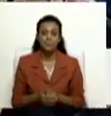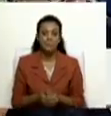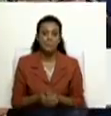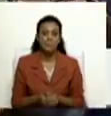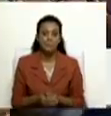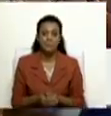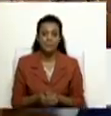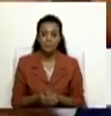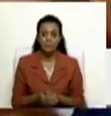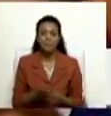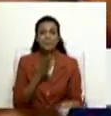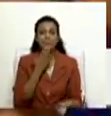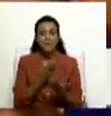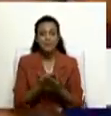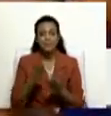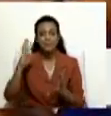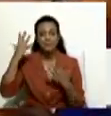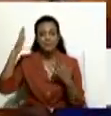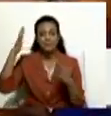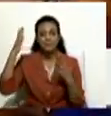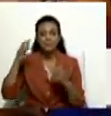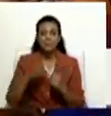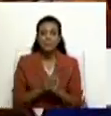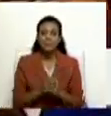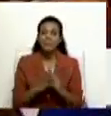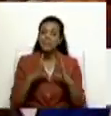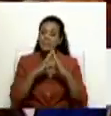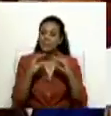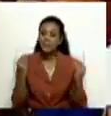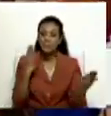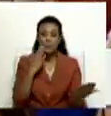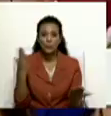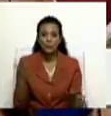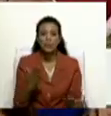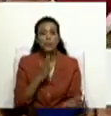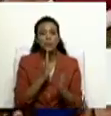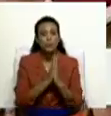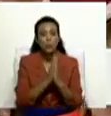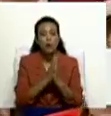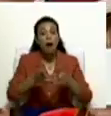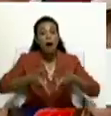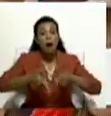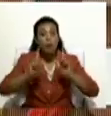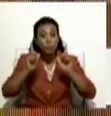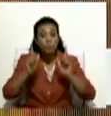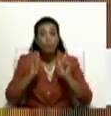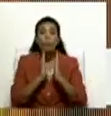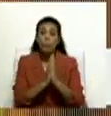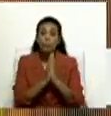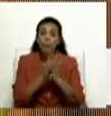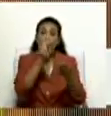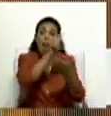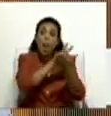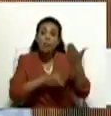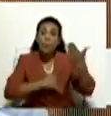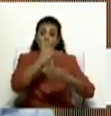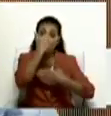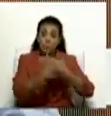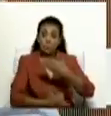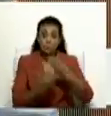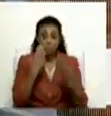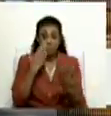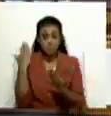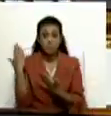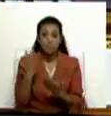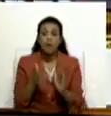Gracias es todo ciudadano presidente Solicito su autorización para leer el proyecto de acuerdo